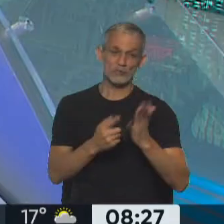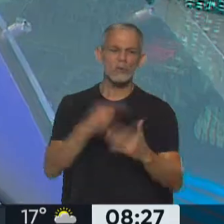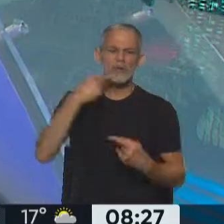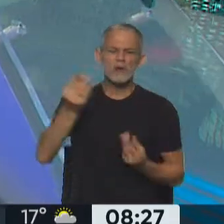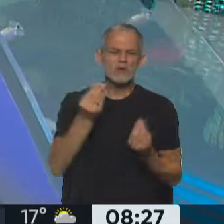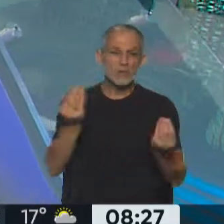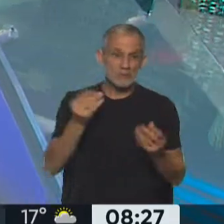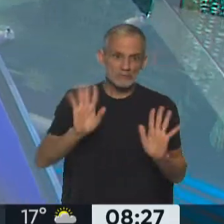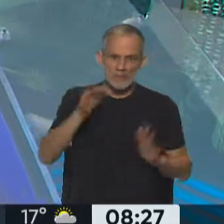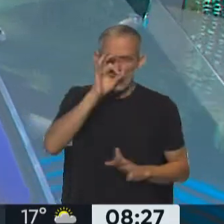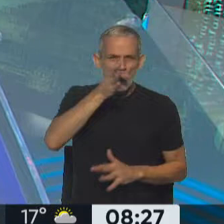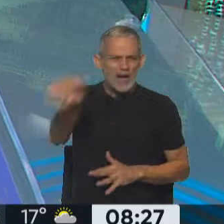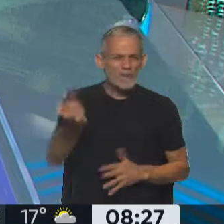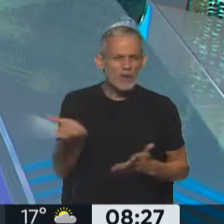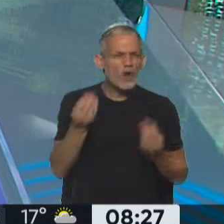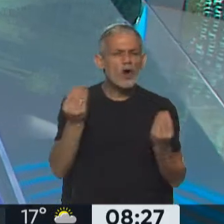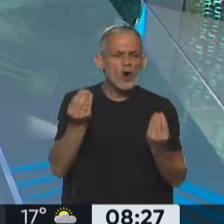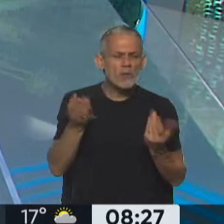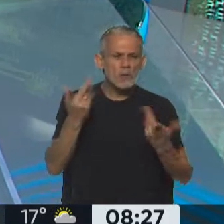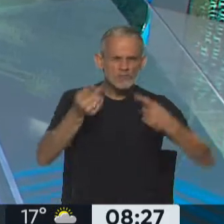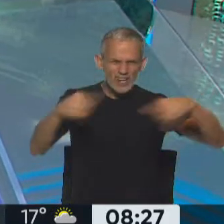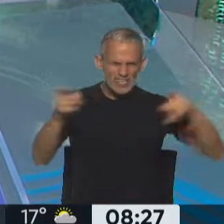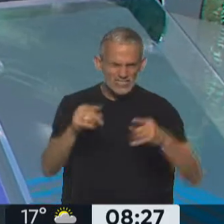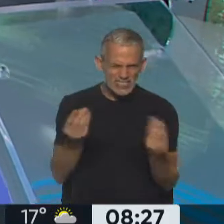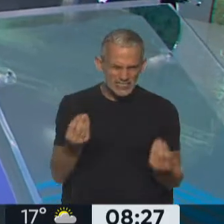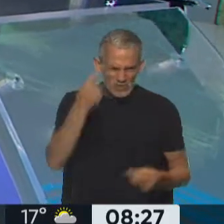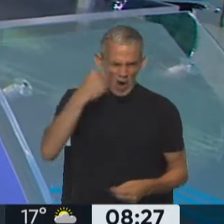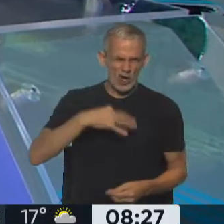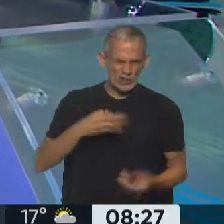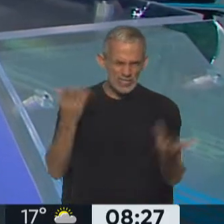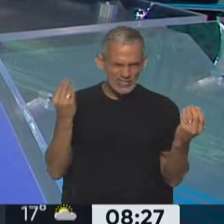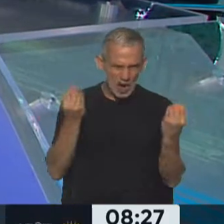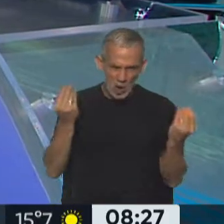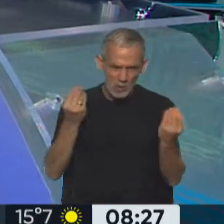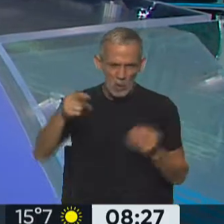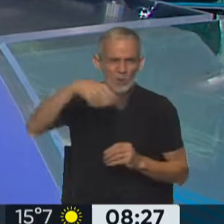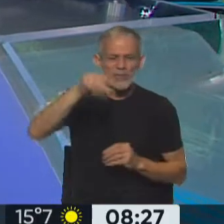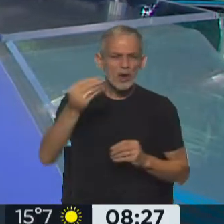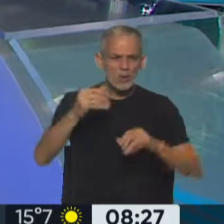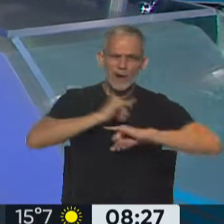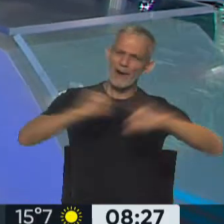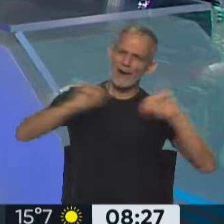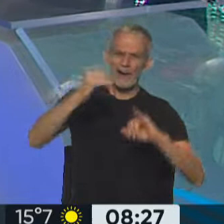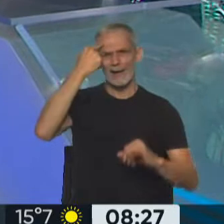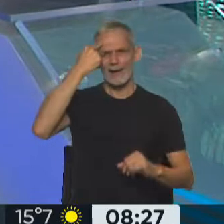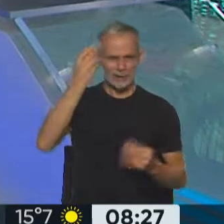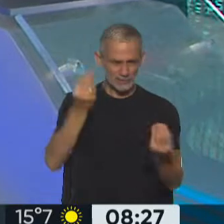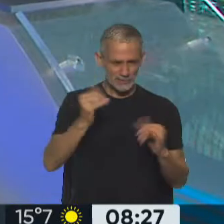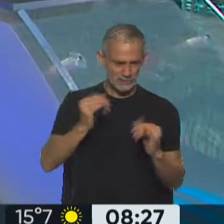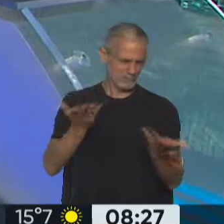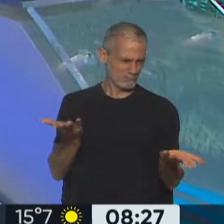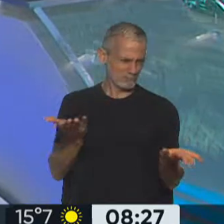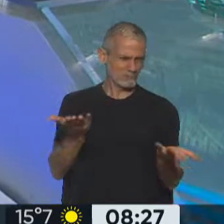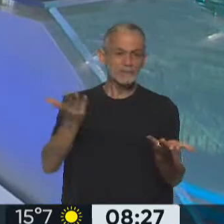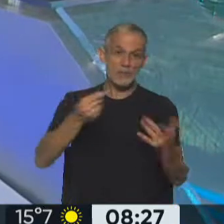pregunta es para quienes nunca fueron como a través de un recital se puede generar conciencia cómo lo hacen ustedes bueno primero como